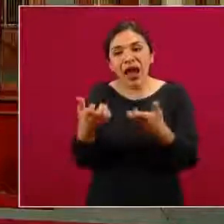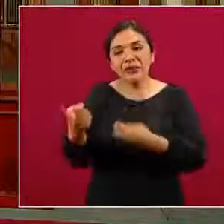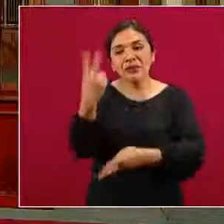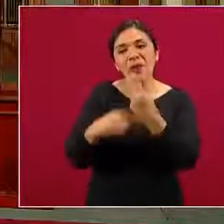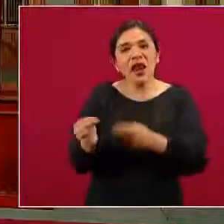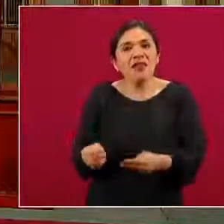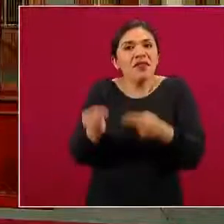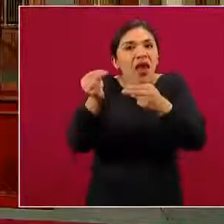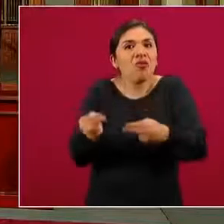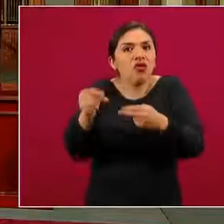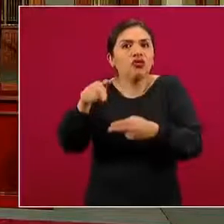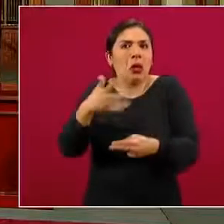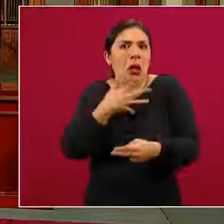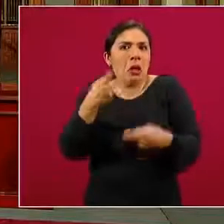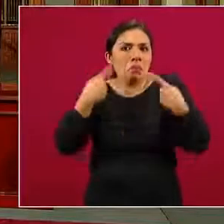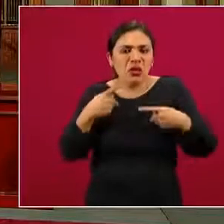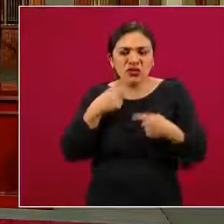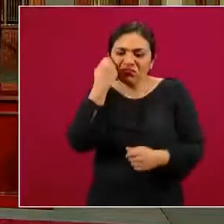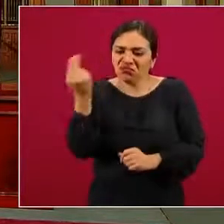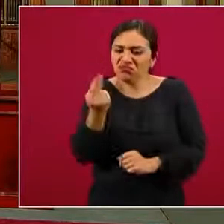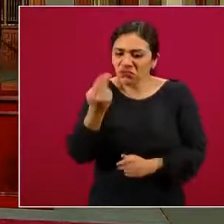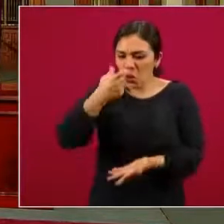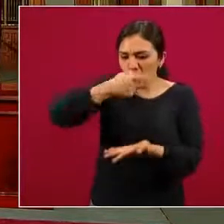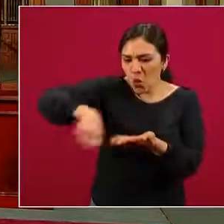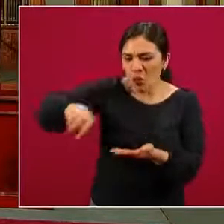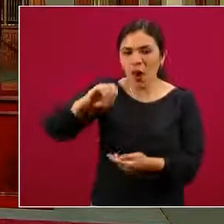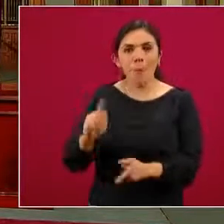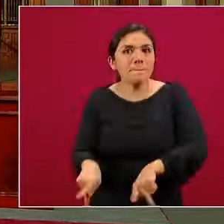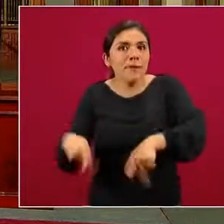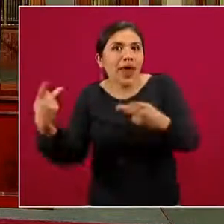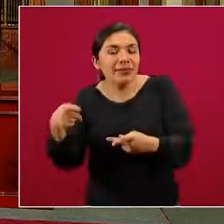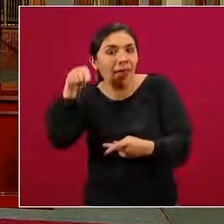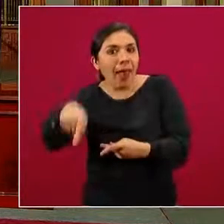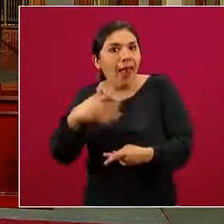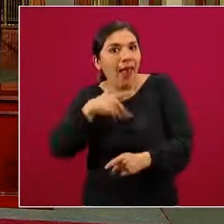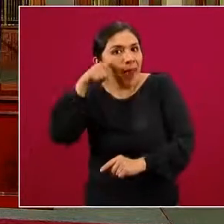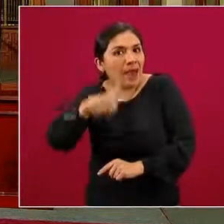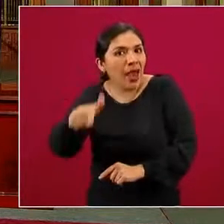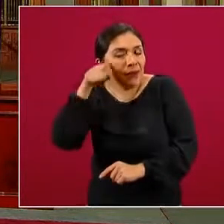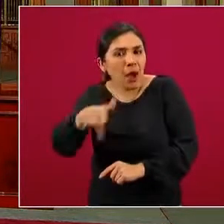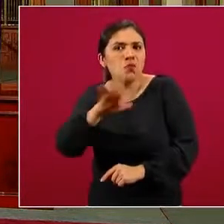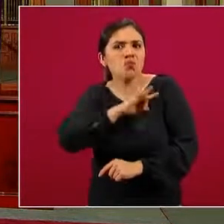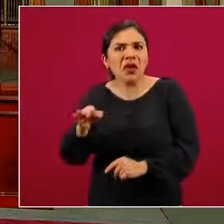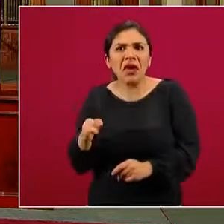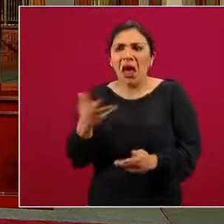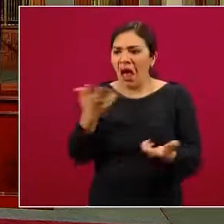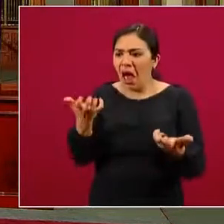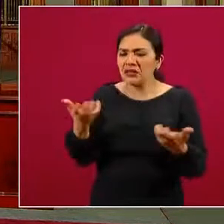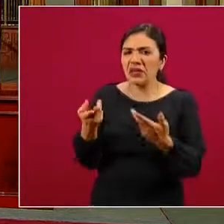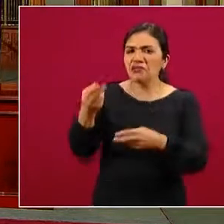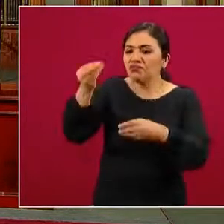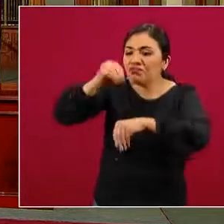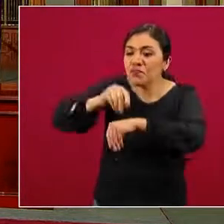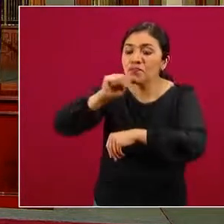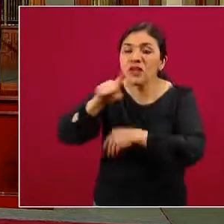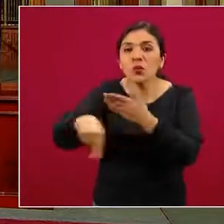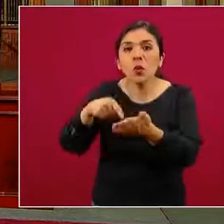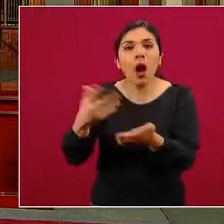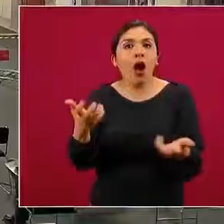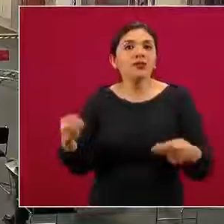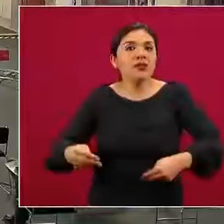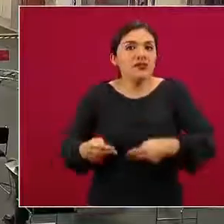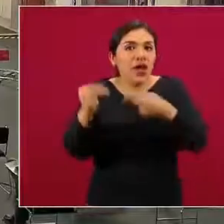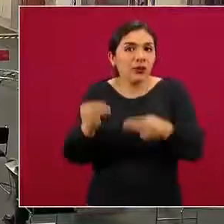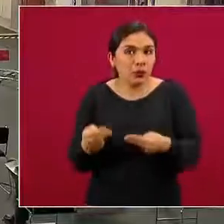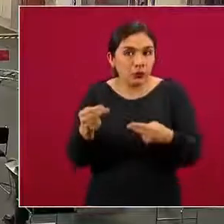Ahí encuentran vendedores, compradores y pueden cerrar muchos, muchos negocios. Igualmente,